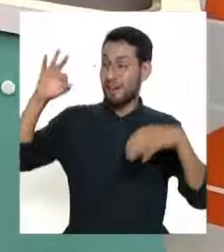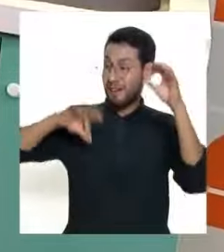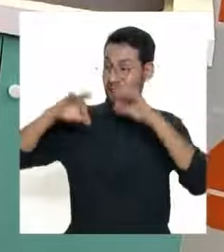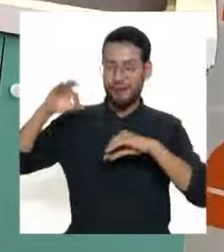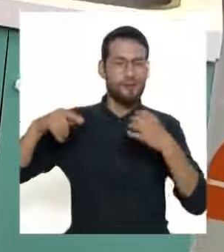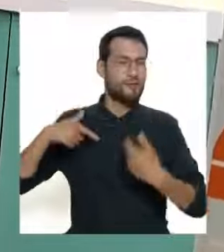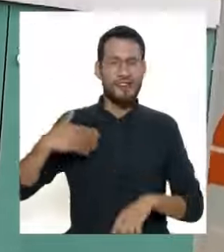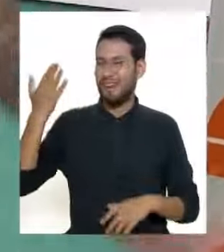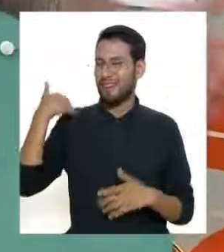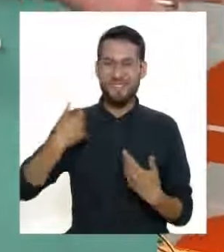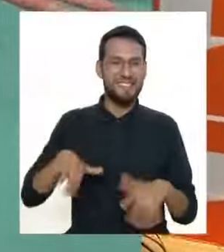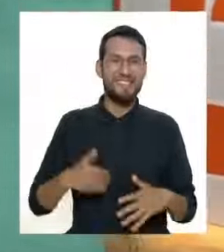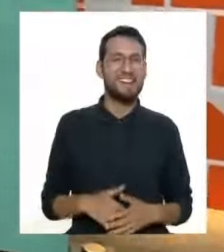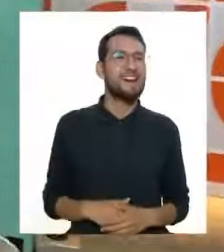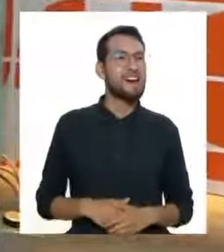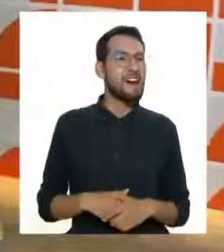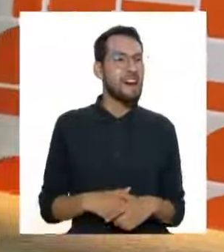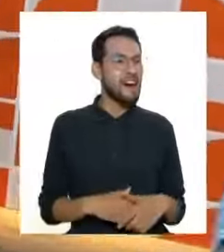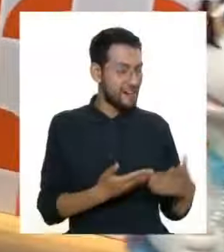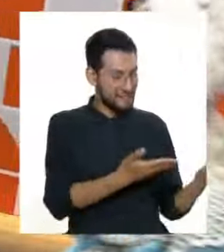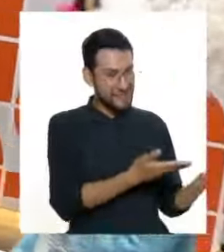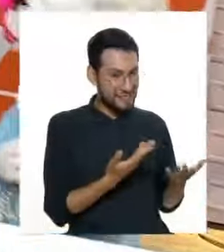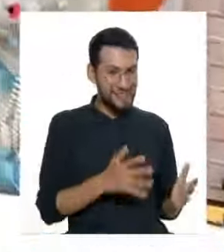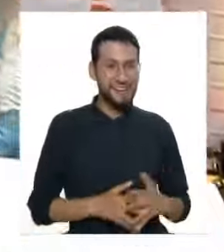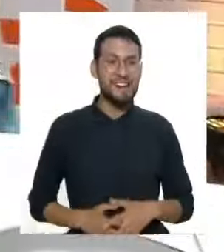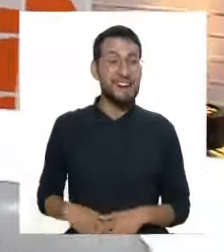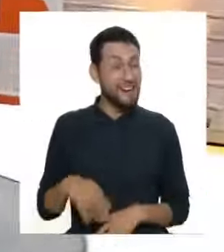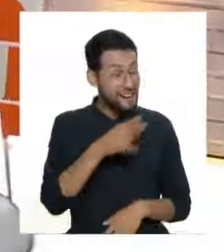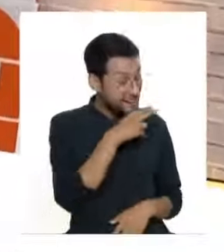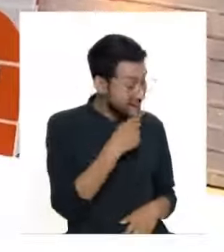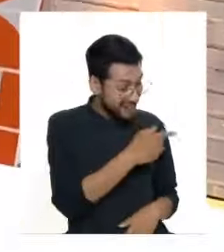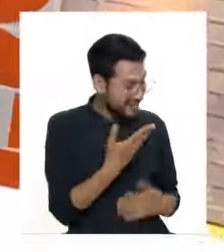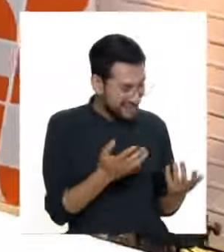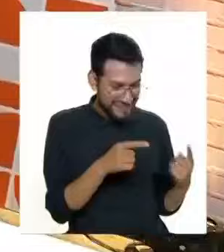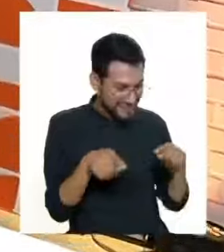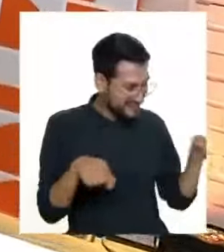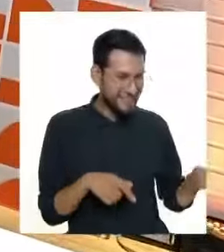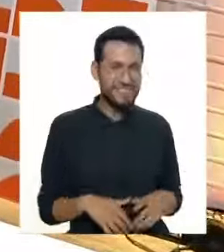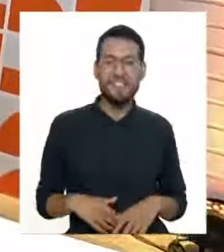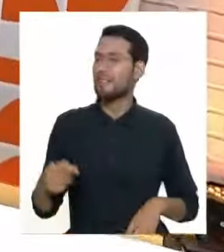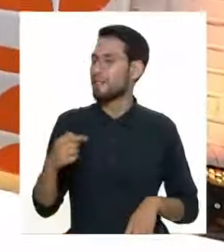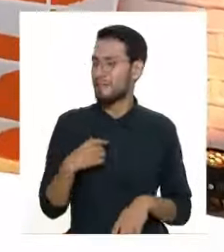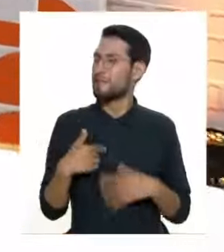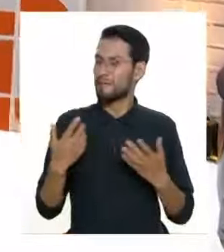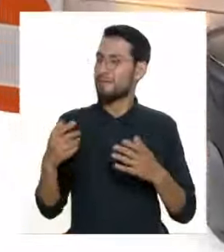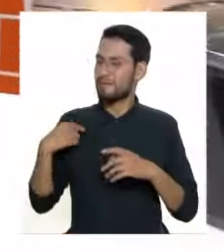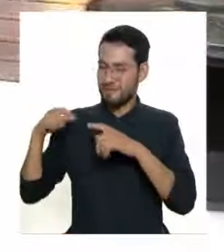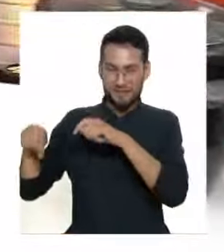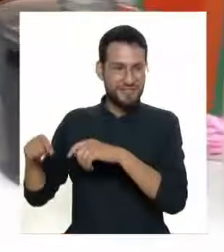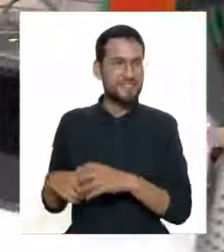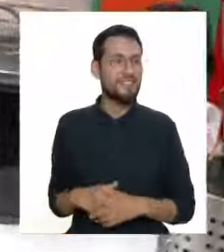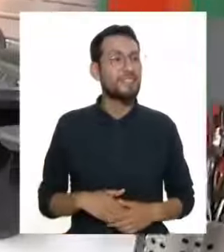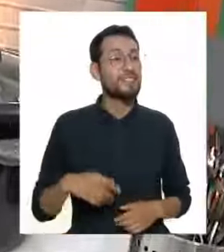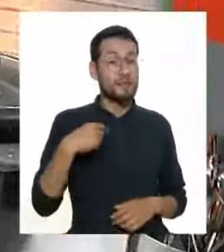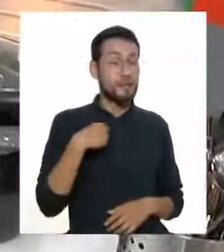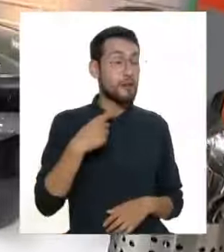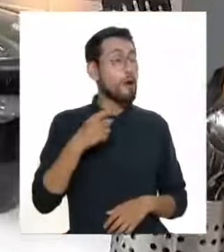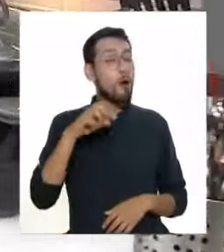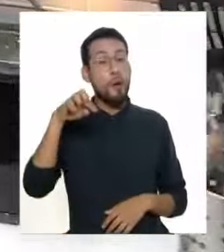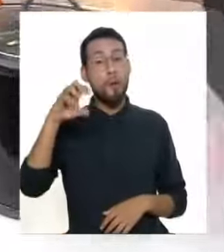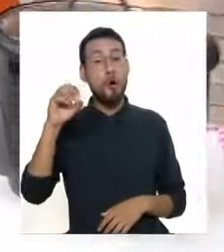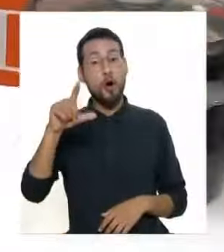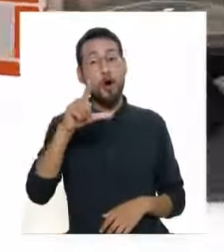como nunca he ido en mi vida. Ah, qué excelente. Te pongo acá. Nicolás, estás en todas partes. No, es que yo pongo el derecho. Un seco de pollo.